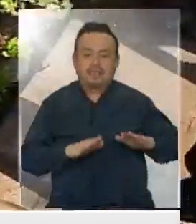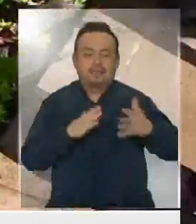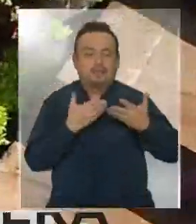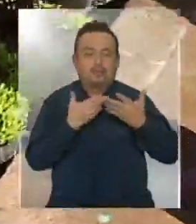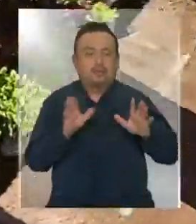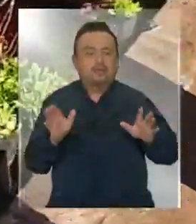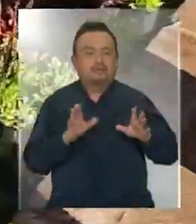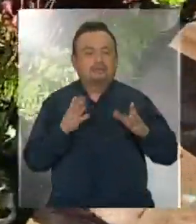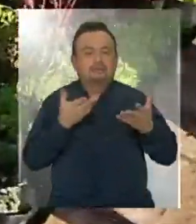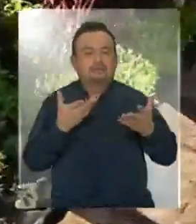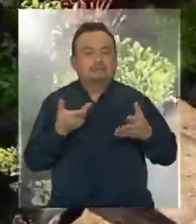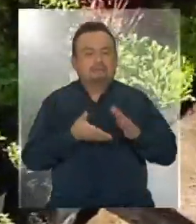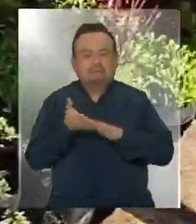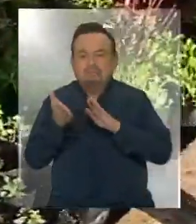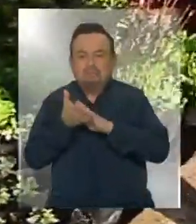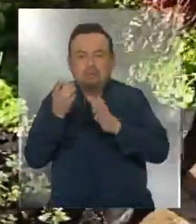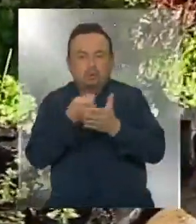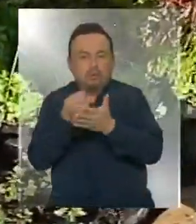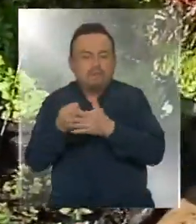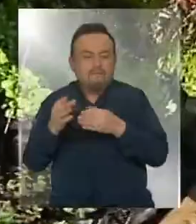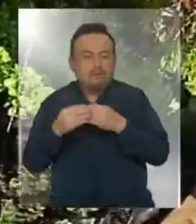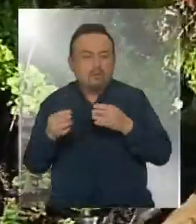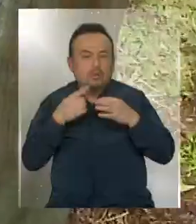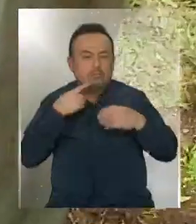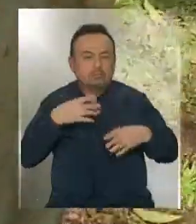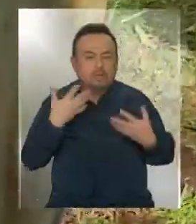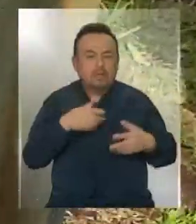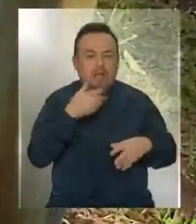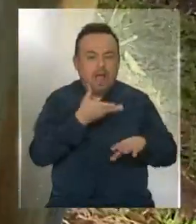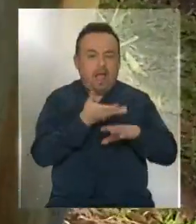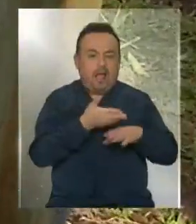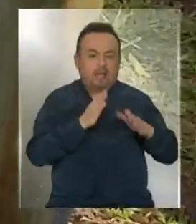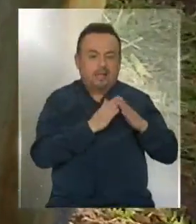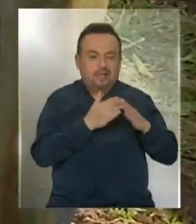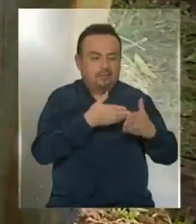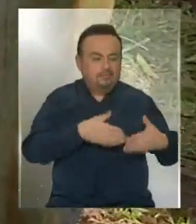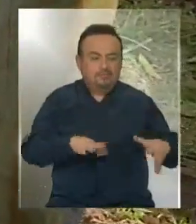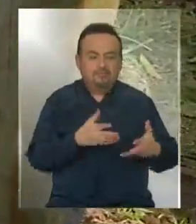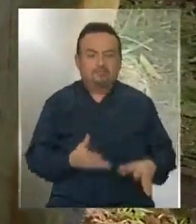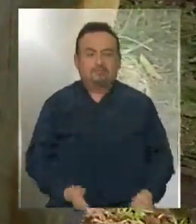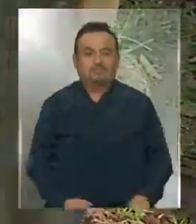evitar lo más posible salir a comprar las verduras esenciales para un plato básico.